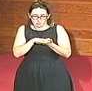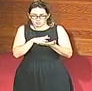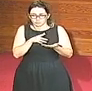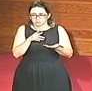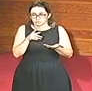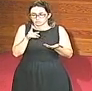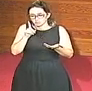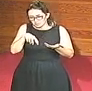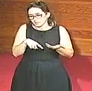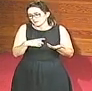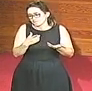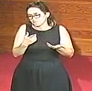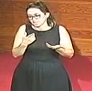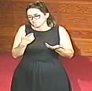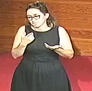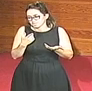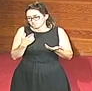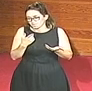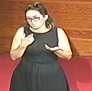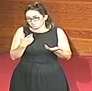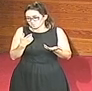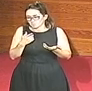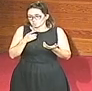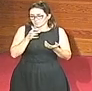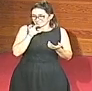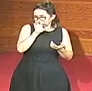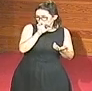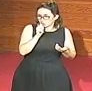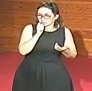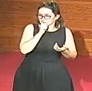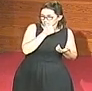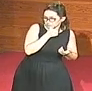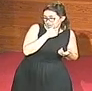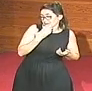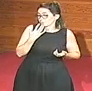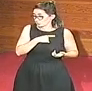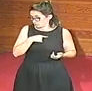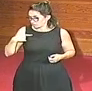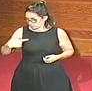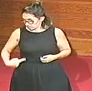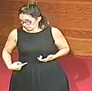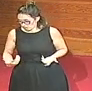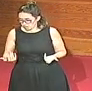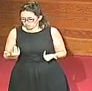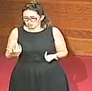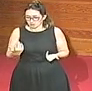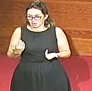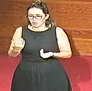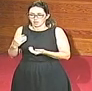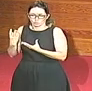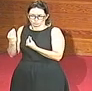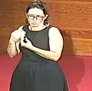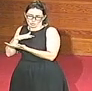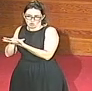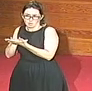del Estado como espía y gran hermano chino. Pero vamos, Estados Unidos